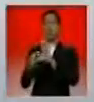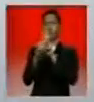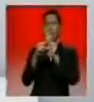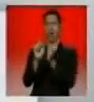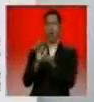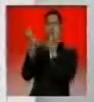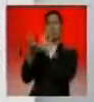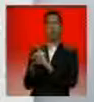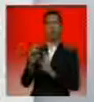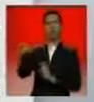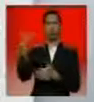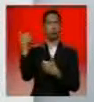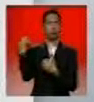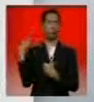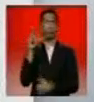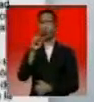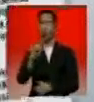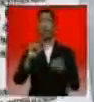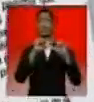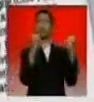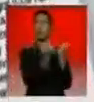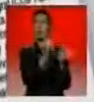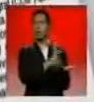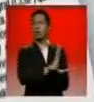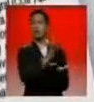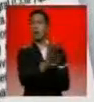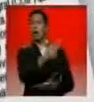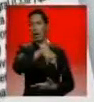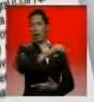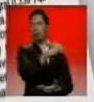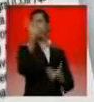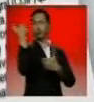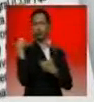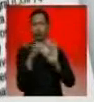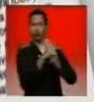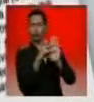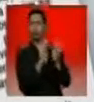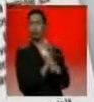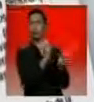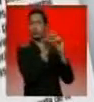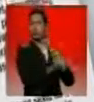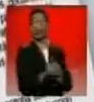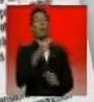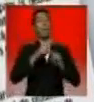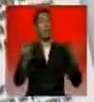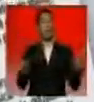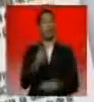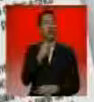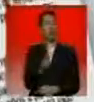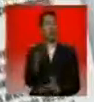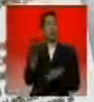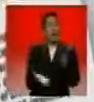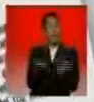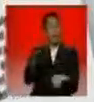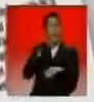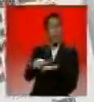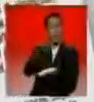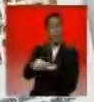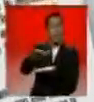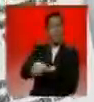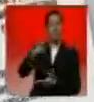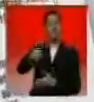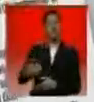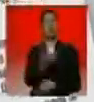Nacional. Según la denuncia, la modificación ocurrió cuando el funcionario encargó la impresión de la normativa en 300.000 textos de bolsillo. En la